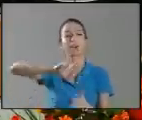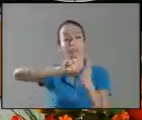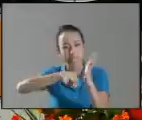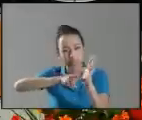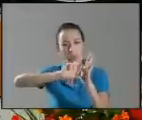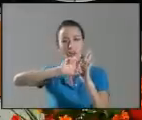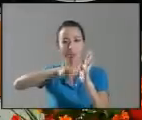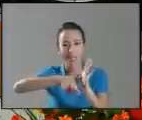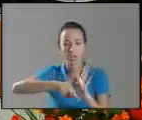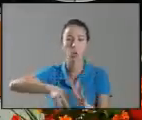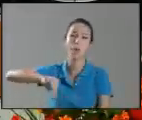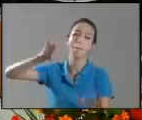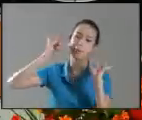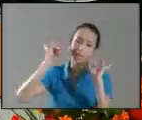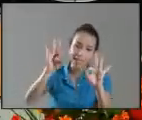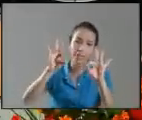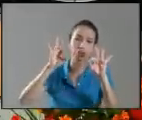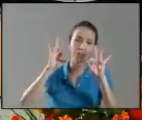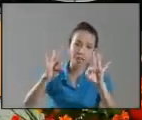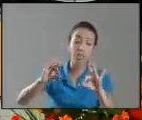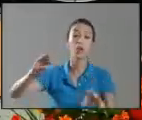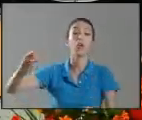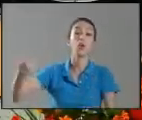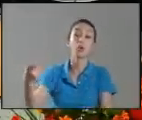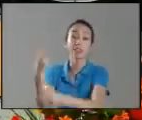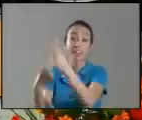ellos y estuvo